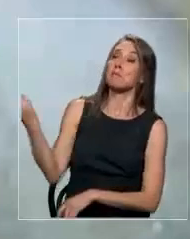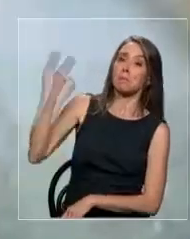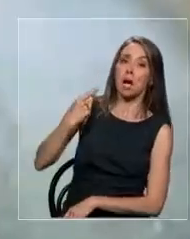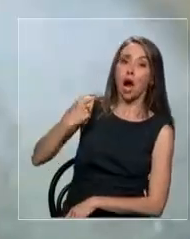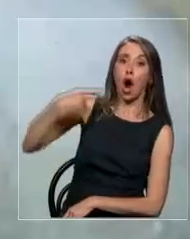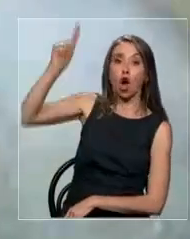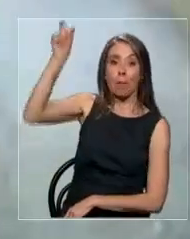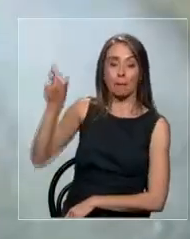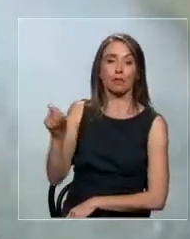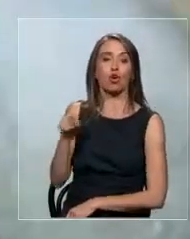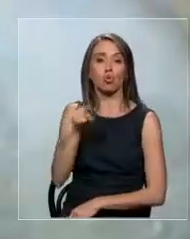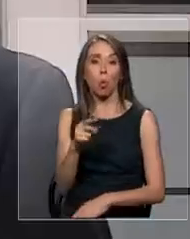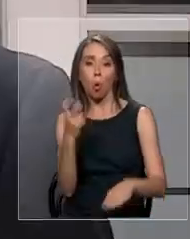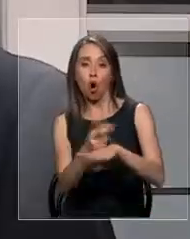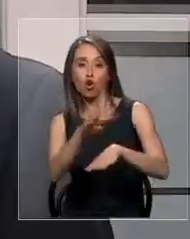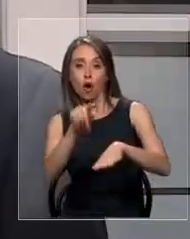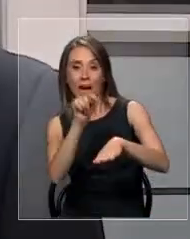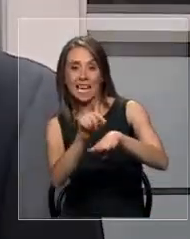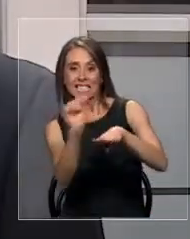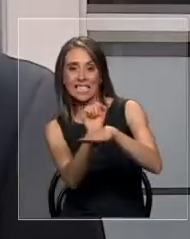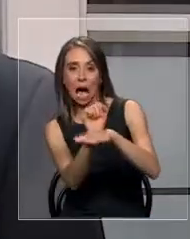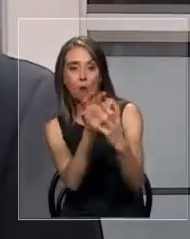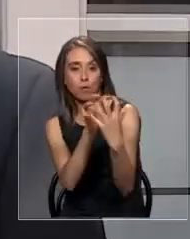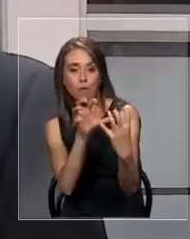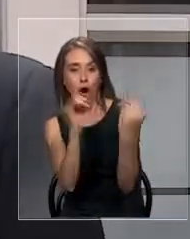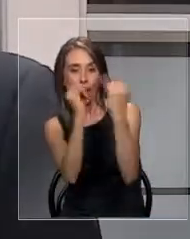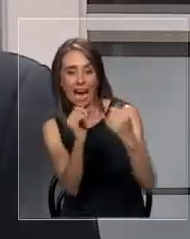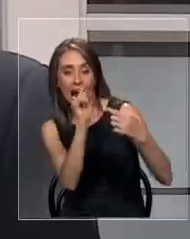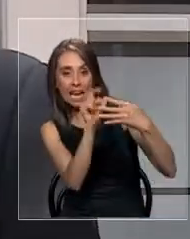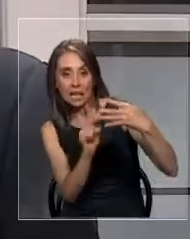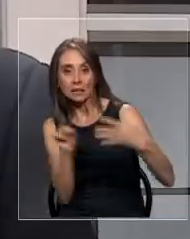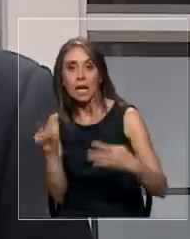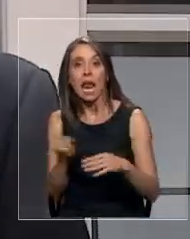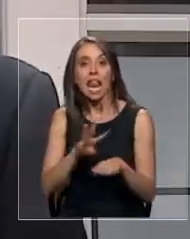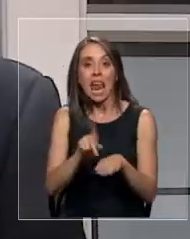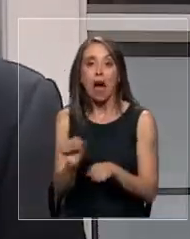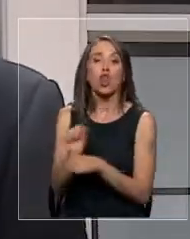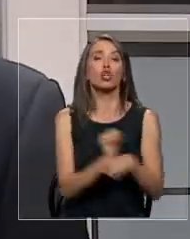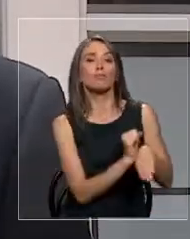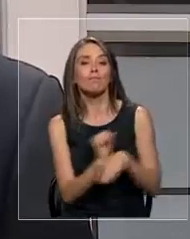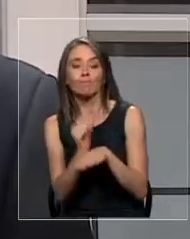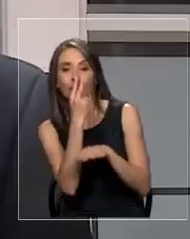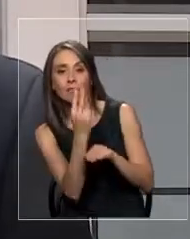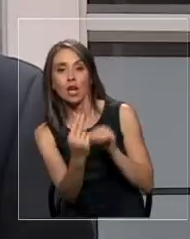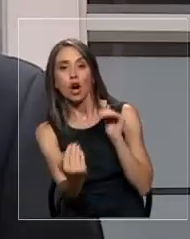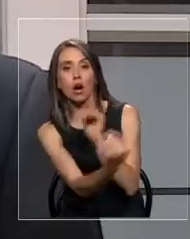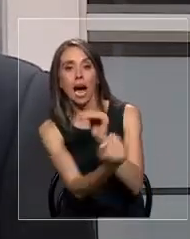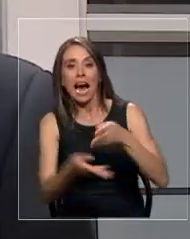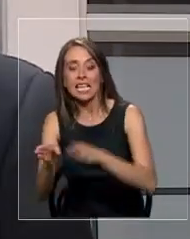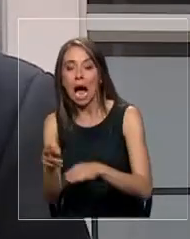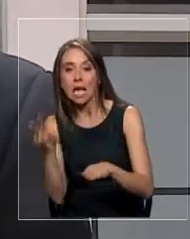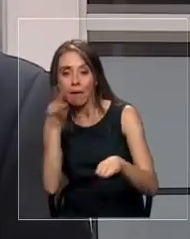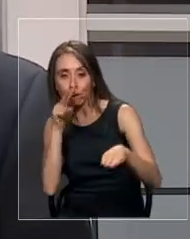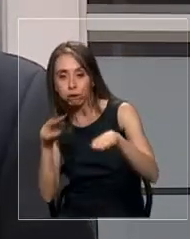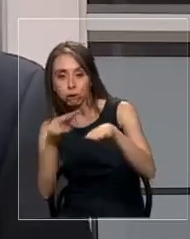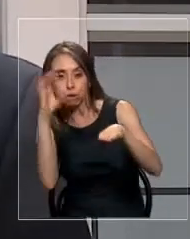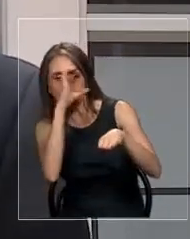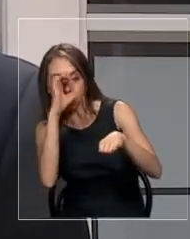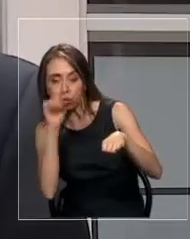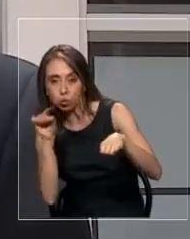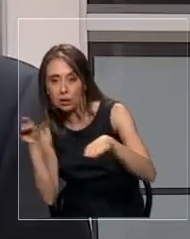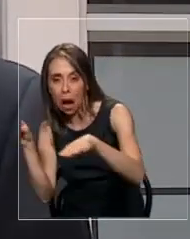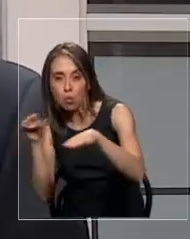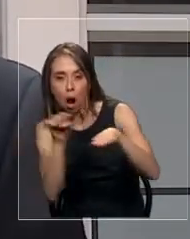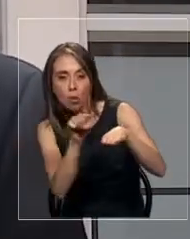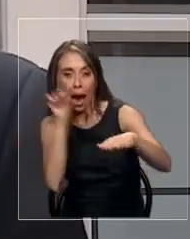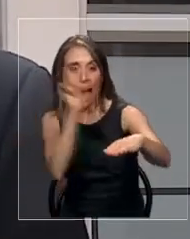de ciertas características, ellos están a la oportunidad buscando en las distintas arterias viales cuáles son los productos que para ellos